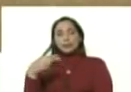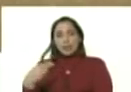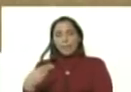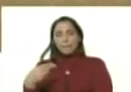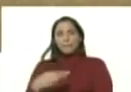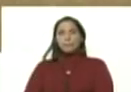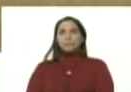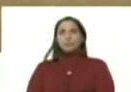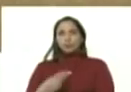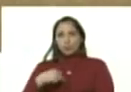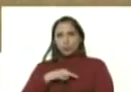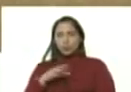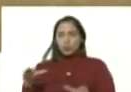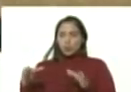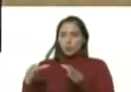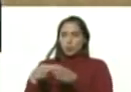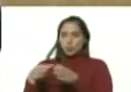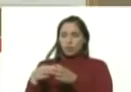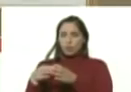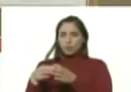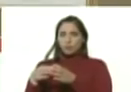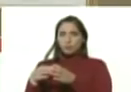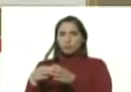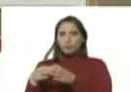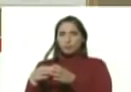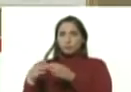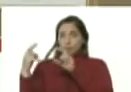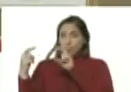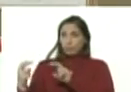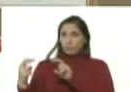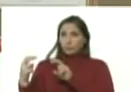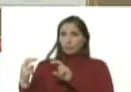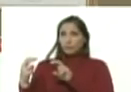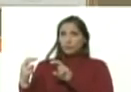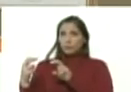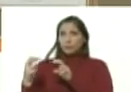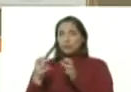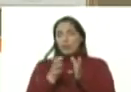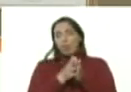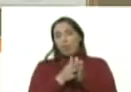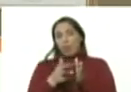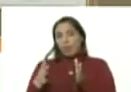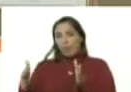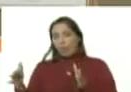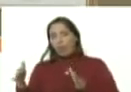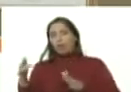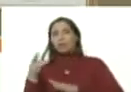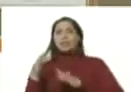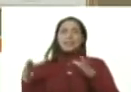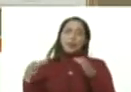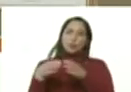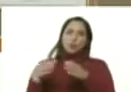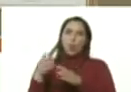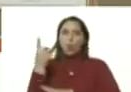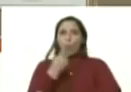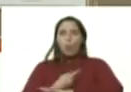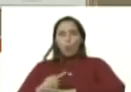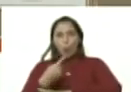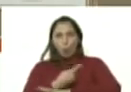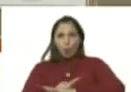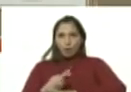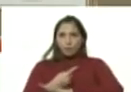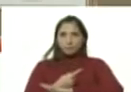Santa Cruz pudimos compartir con él y su equipo una larga reunión, un poco más de una hora, con mucha franqueza y